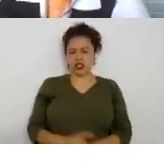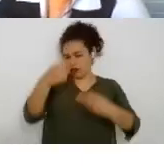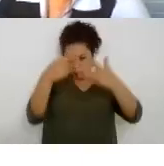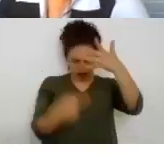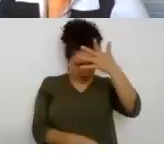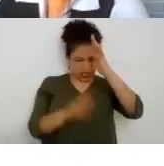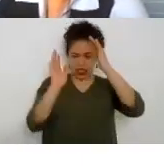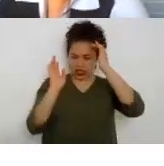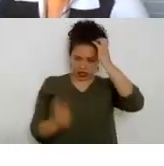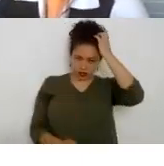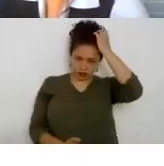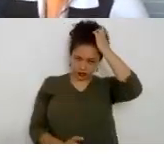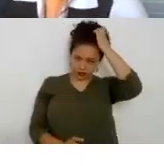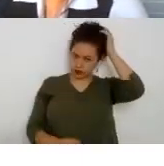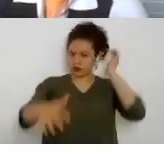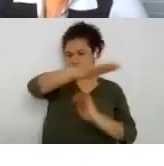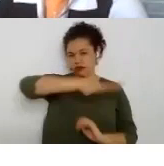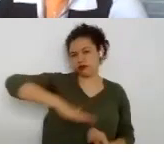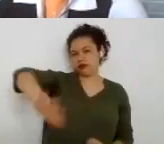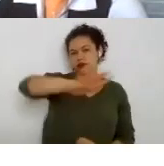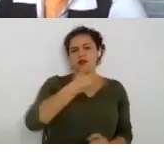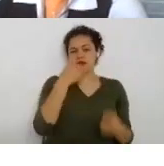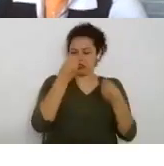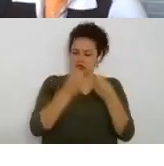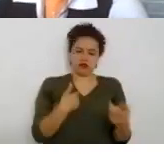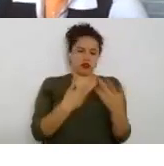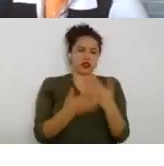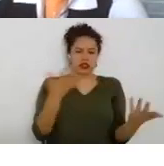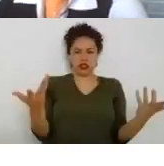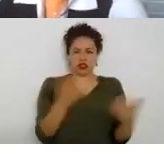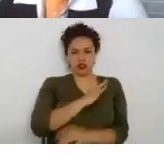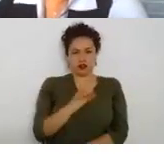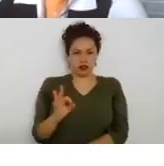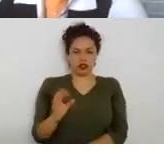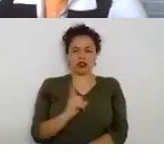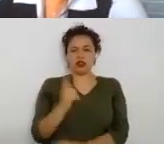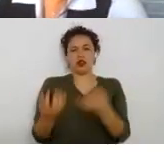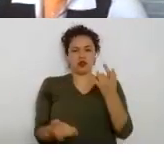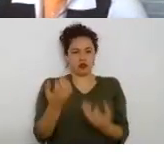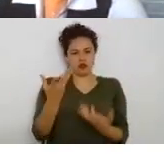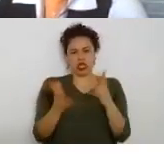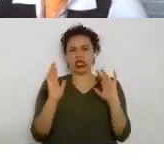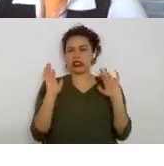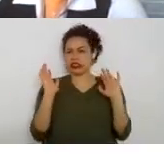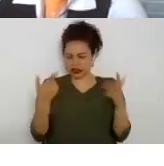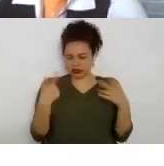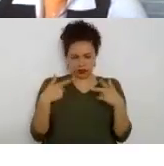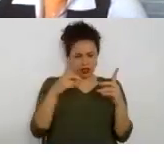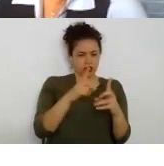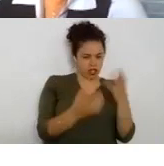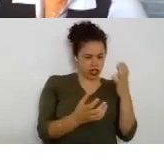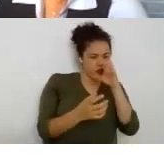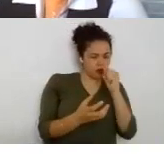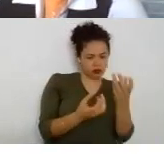que yo ya aseguré la escena es segura, yo puedo actuar. En este caso de quemaduras, ya aislé a la víctima de la fuente de